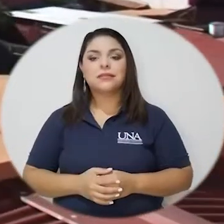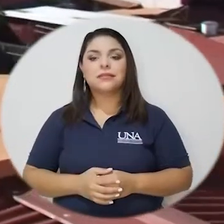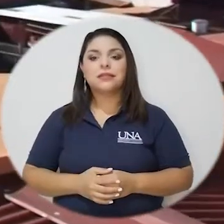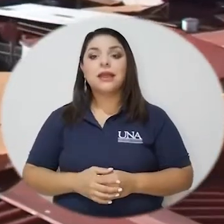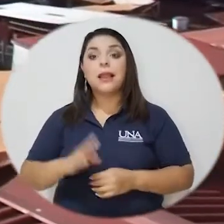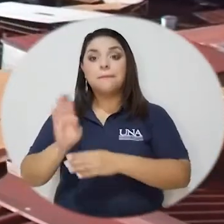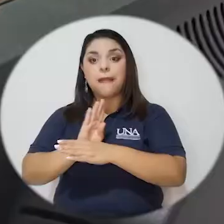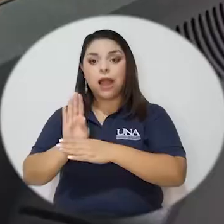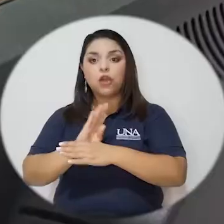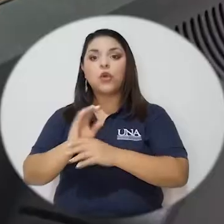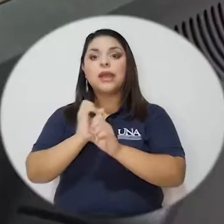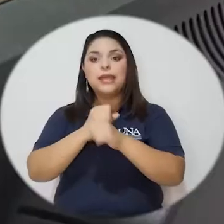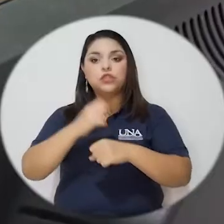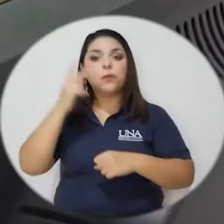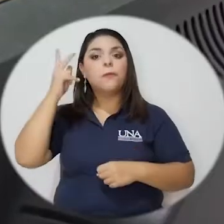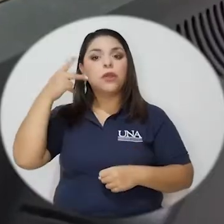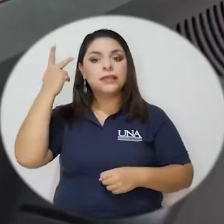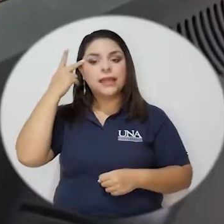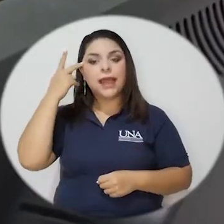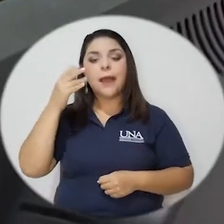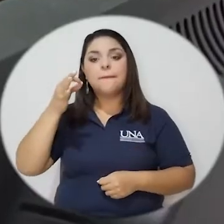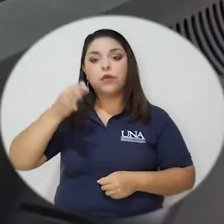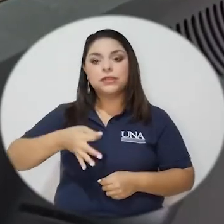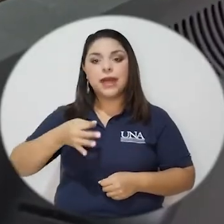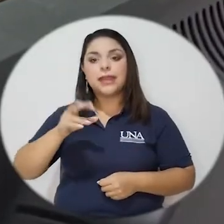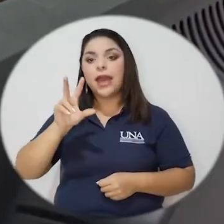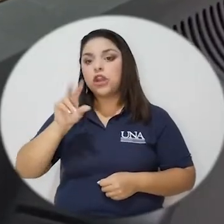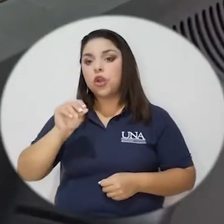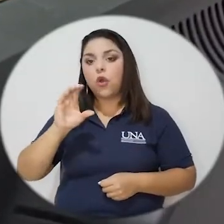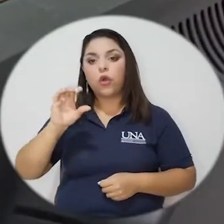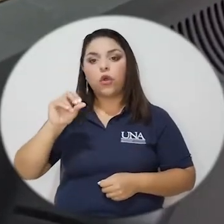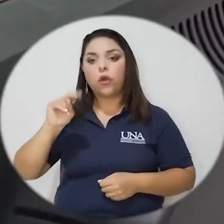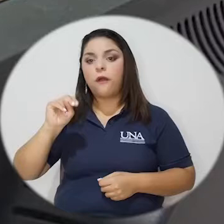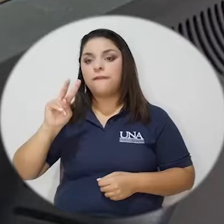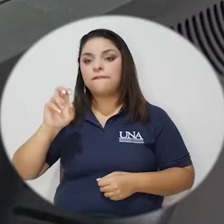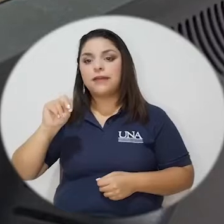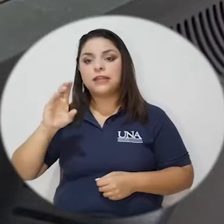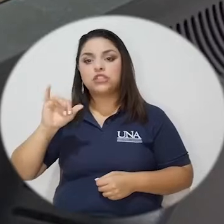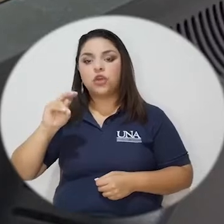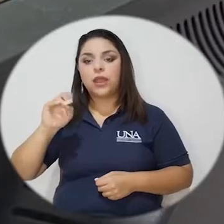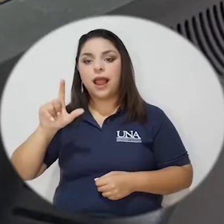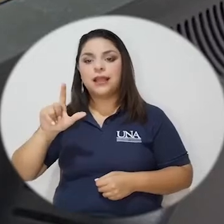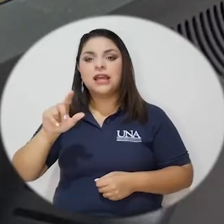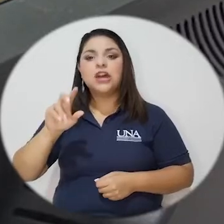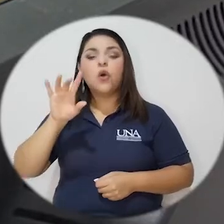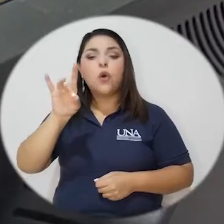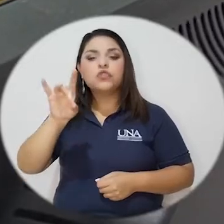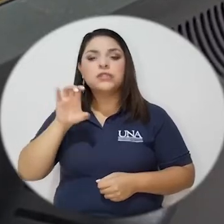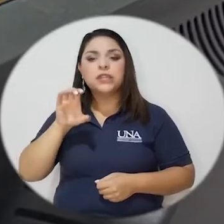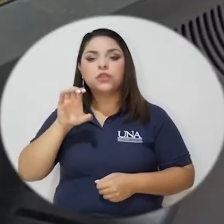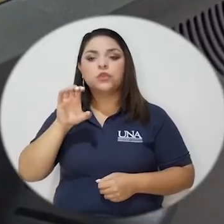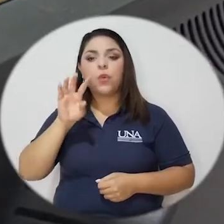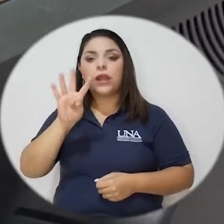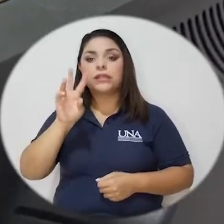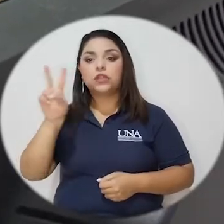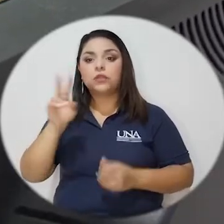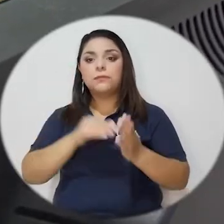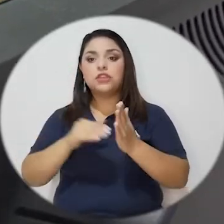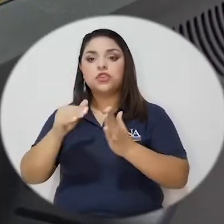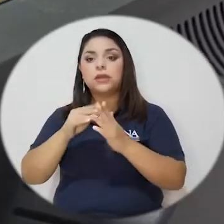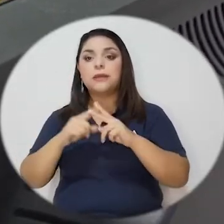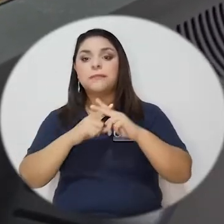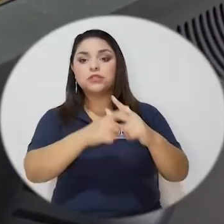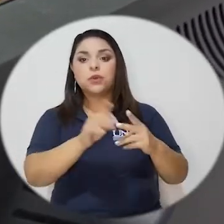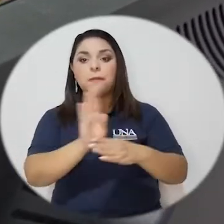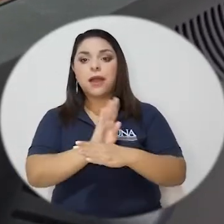política monetaria no convencional, que más bien deberíamos decir política financiera no convencional, que es 842 millones le prestó el